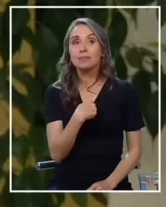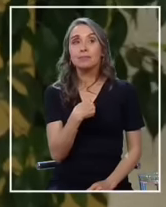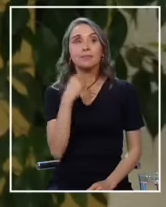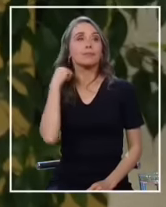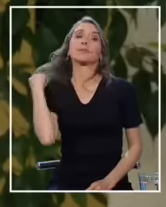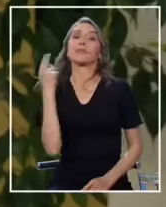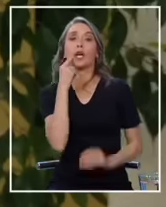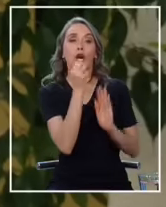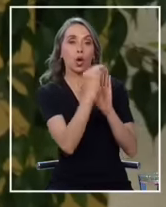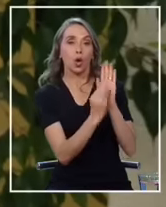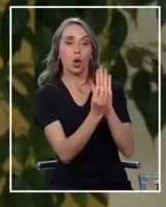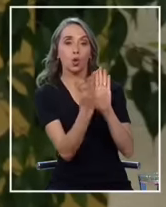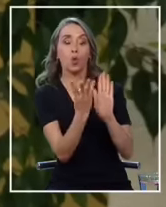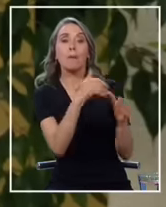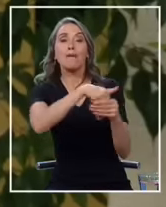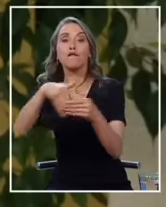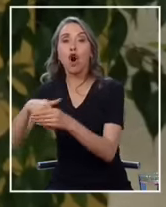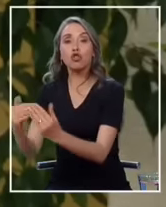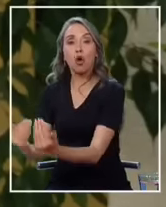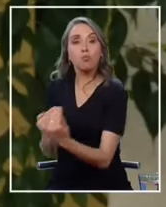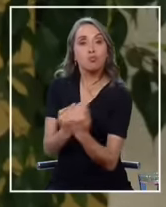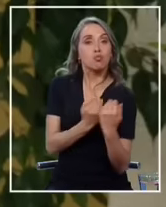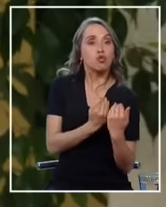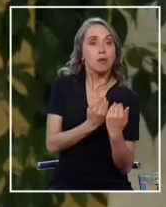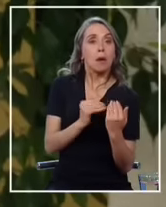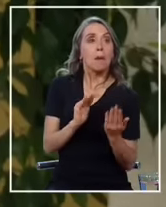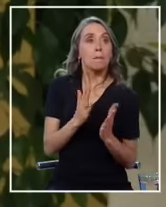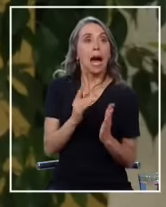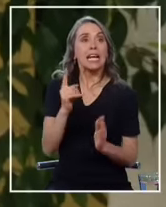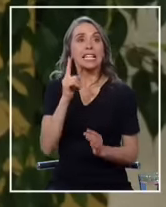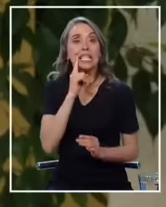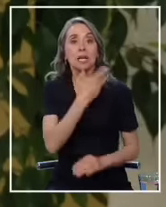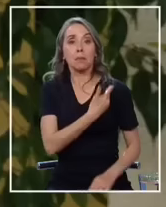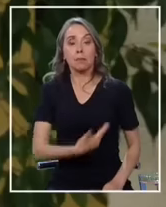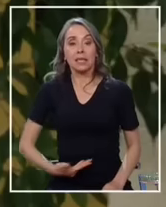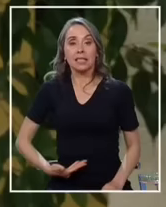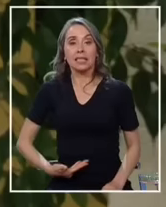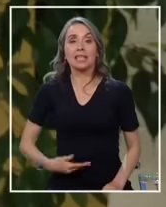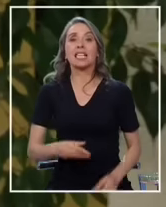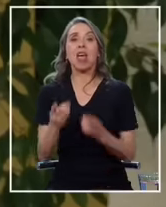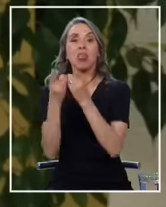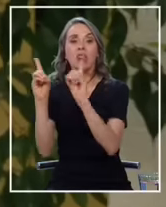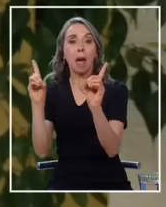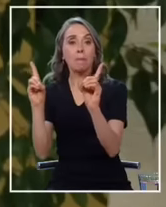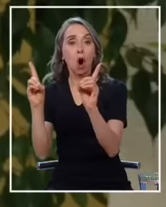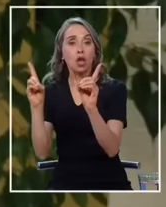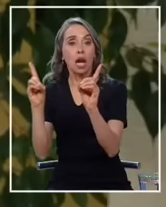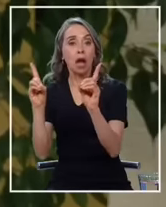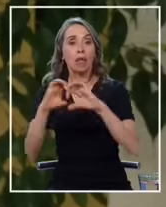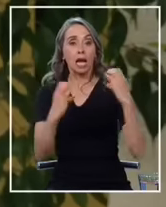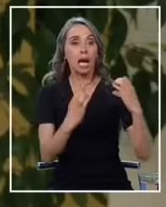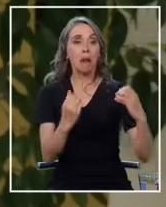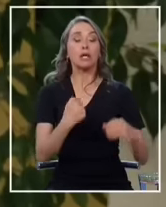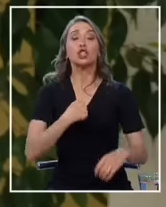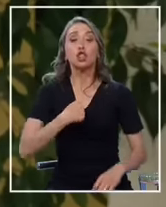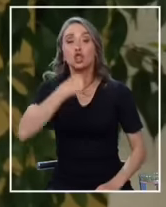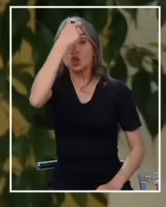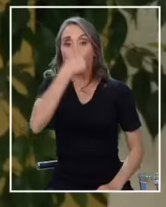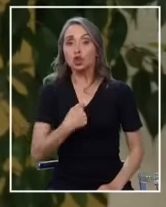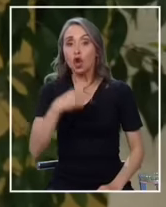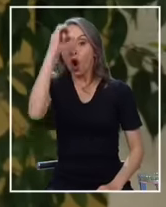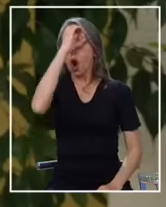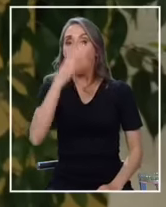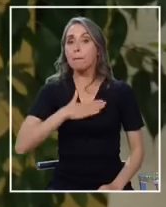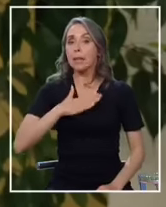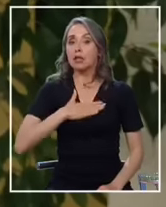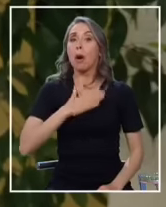y los números nos dicen que al parecer va a liderar alguien de Demócratas la Cámara, yo personalmente, y esta es una